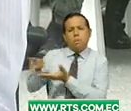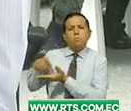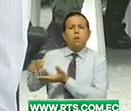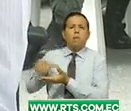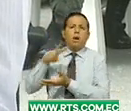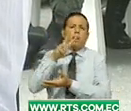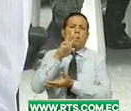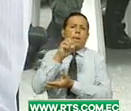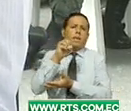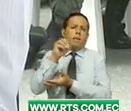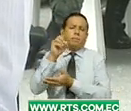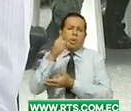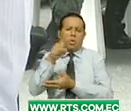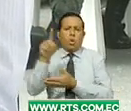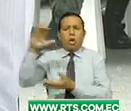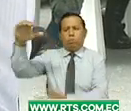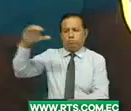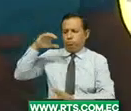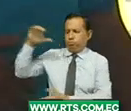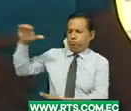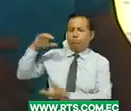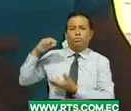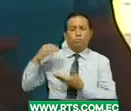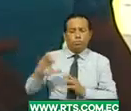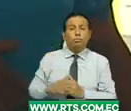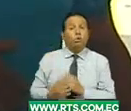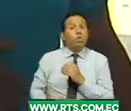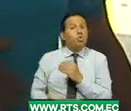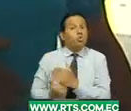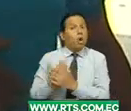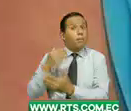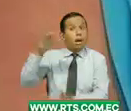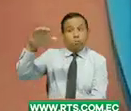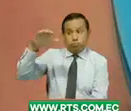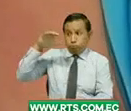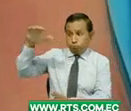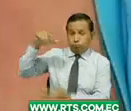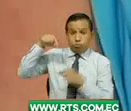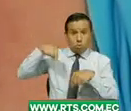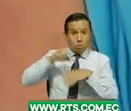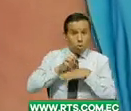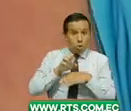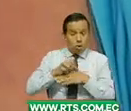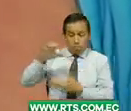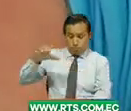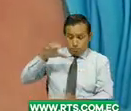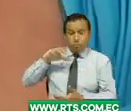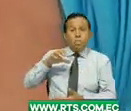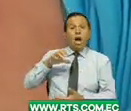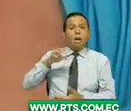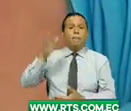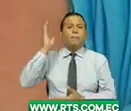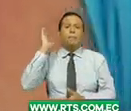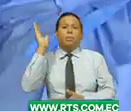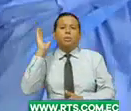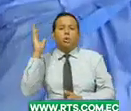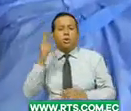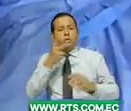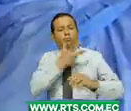sido contratadas con anterioridad. Con las nuevas dosis que arriben al país, será la inmunización de los docentes, que por ahora va